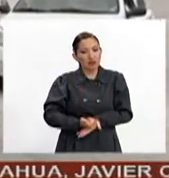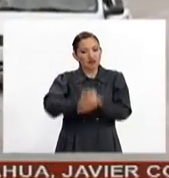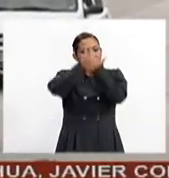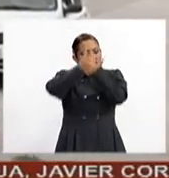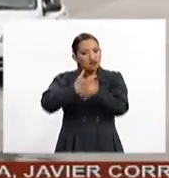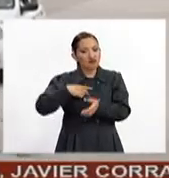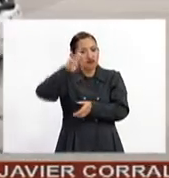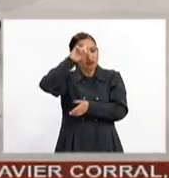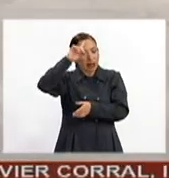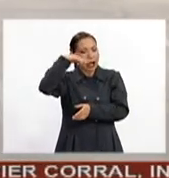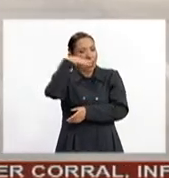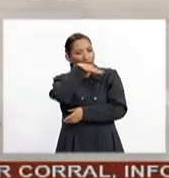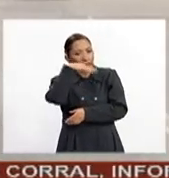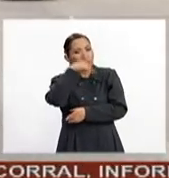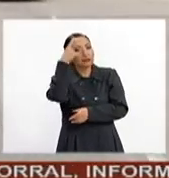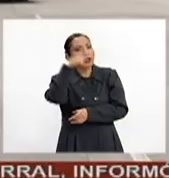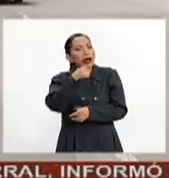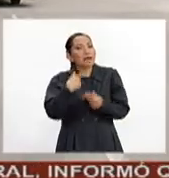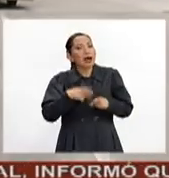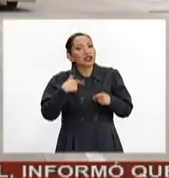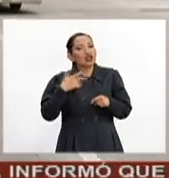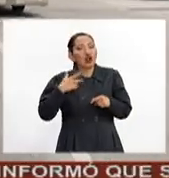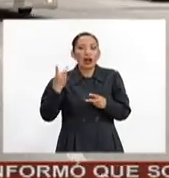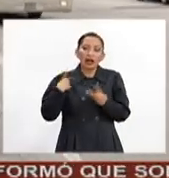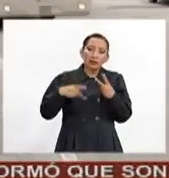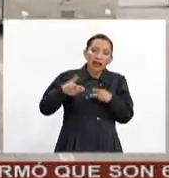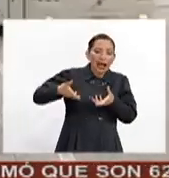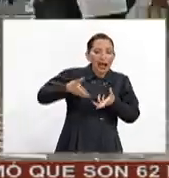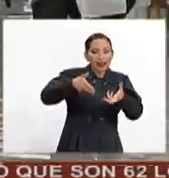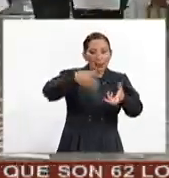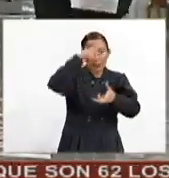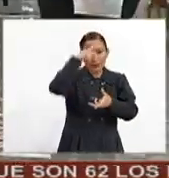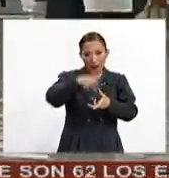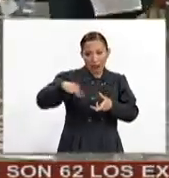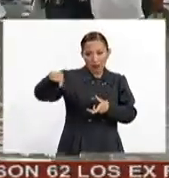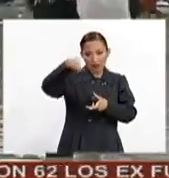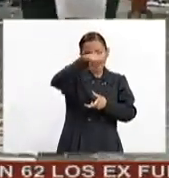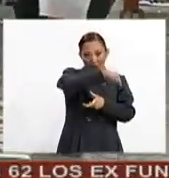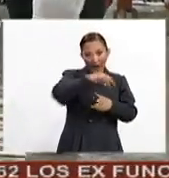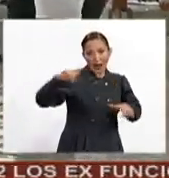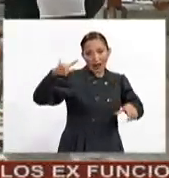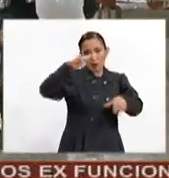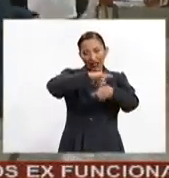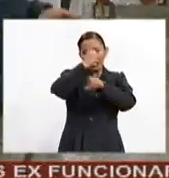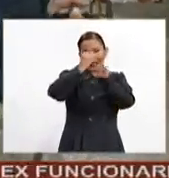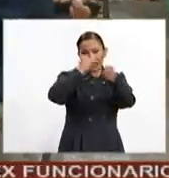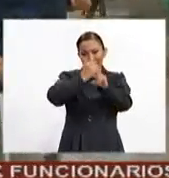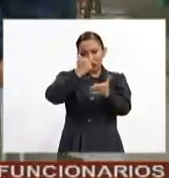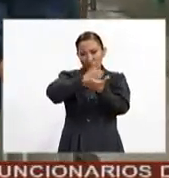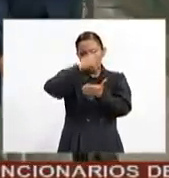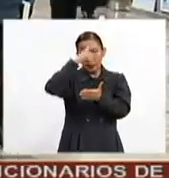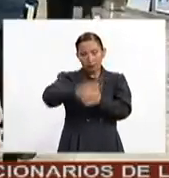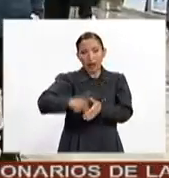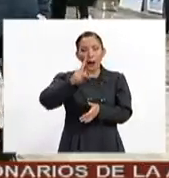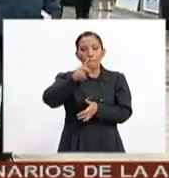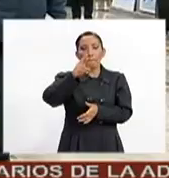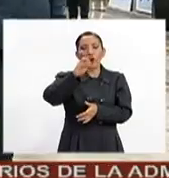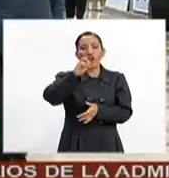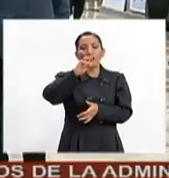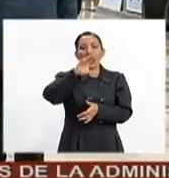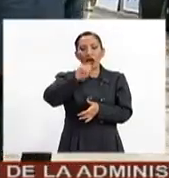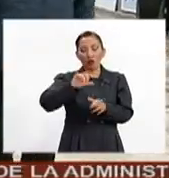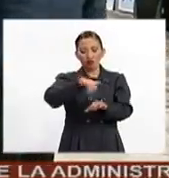asistencia vial sin costo para quienes circulan por las carreteras del país. En el Aeropuerto Internacional de la Ciudad de México, la Profeco